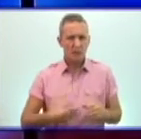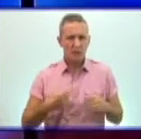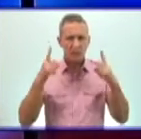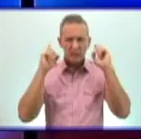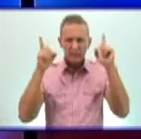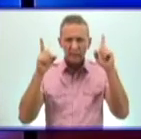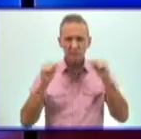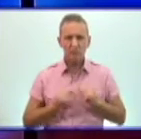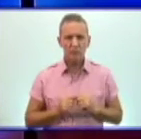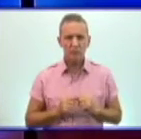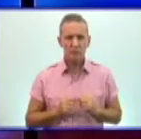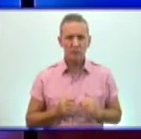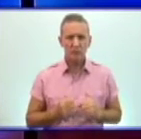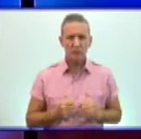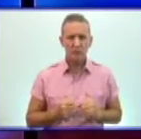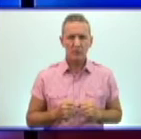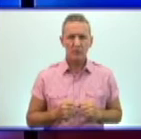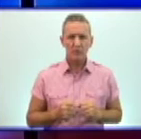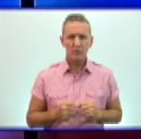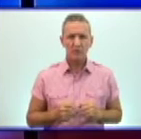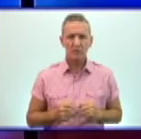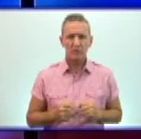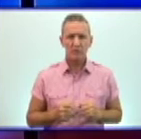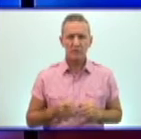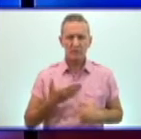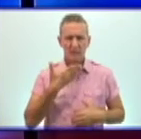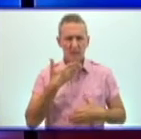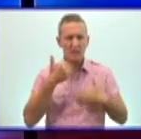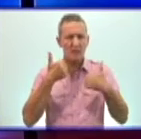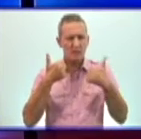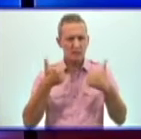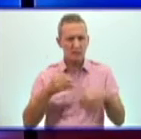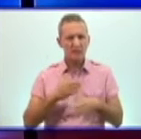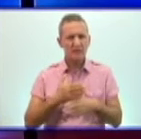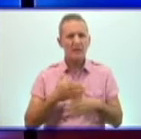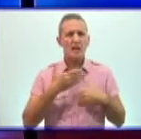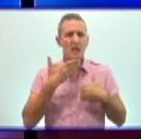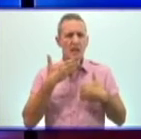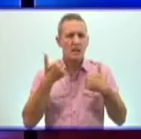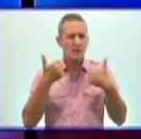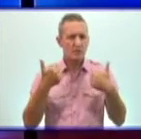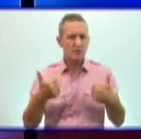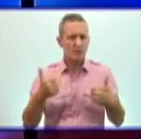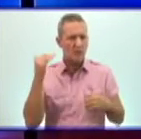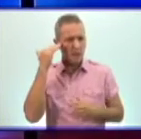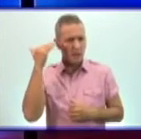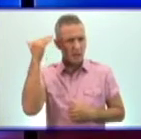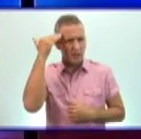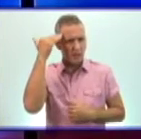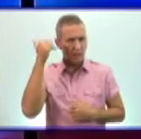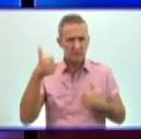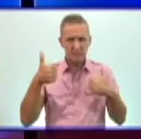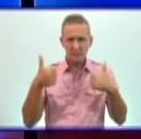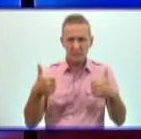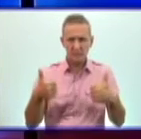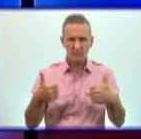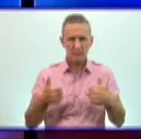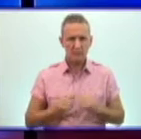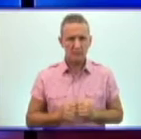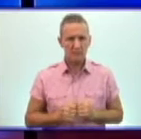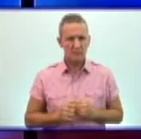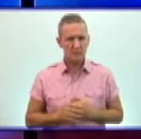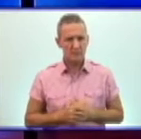política ser útil? ¿Qué significa el tener capacidades extraordinarias? ¿Ser